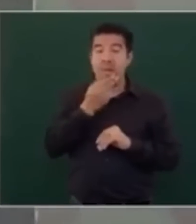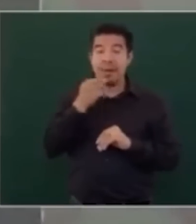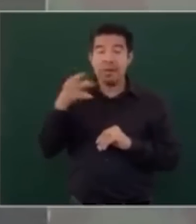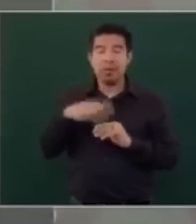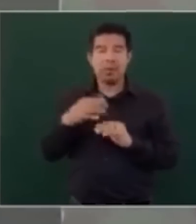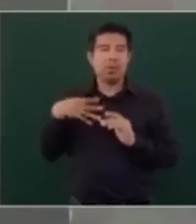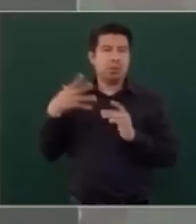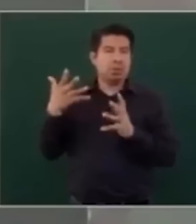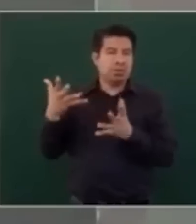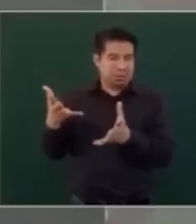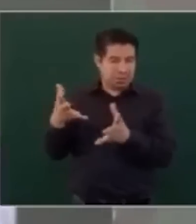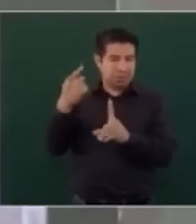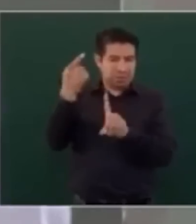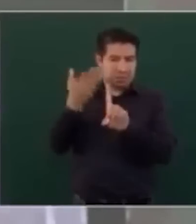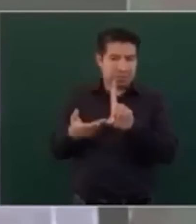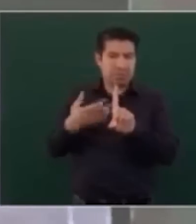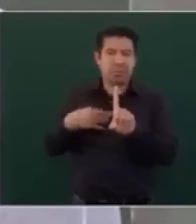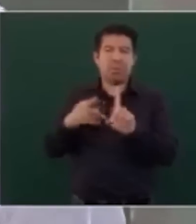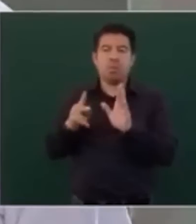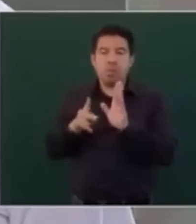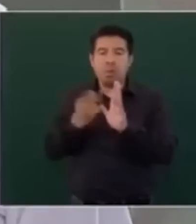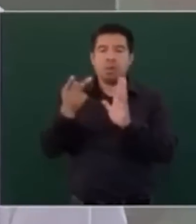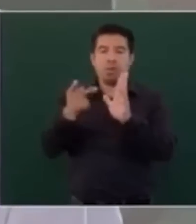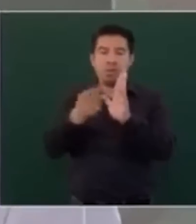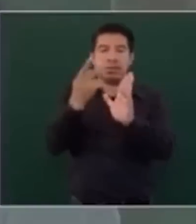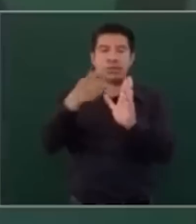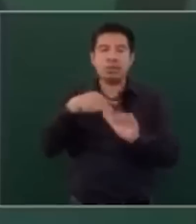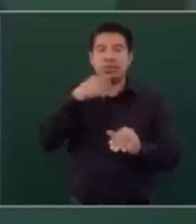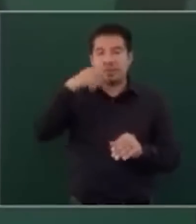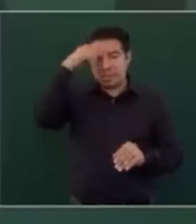candidato a la presidencia? Como dos veces.